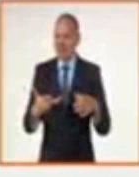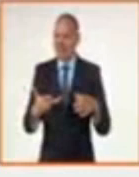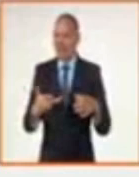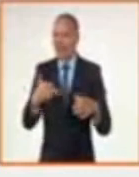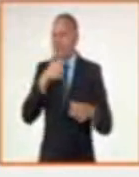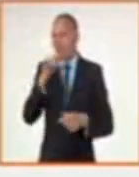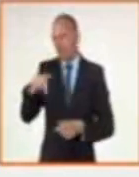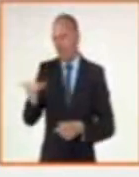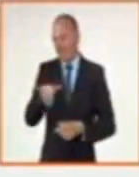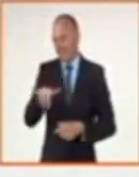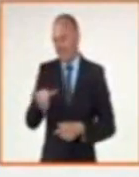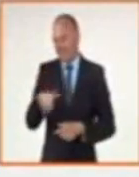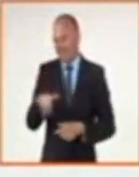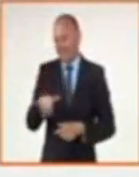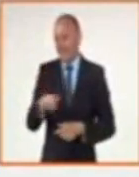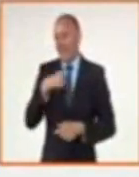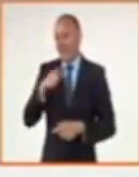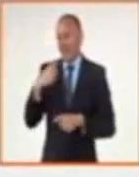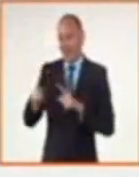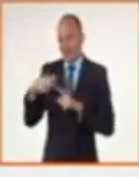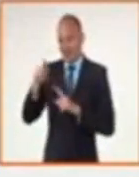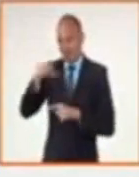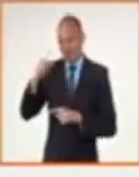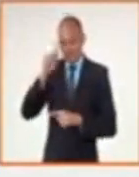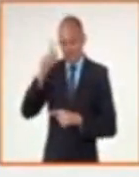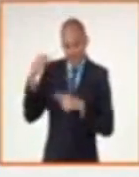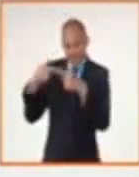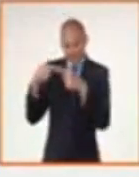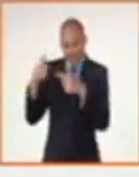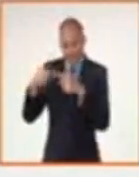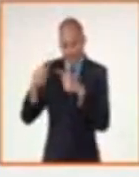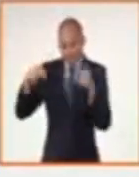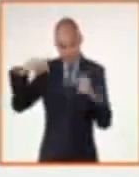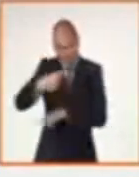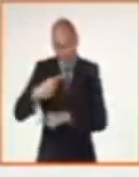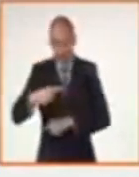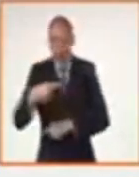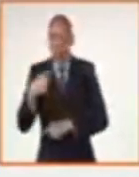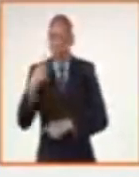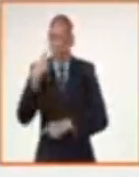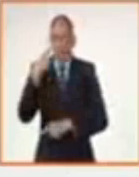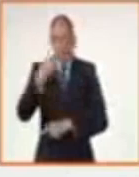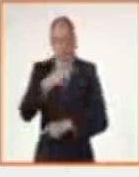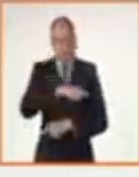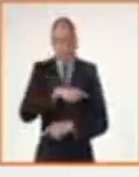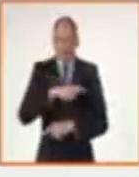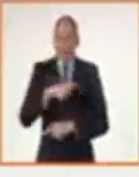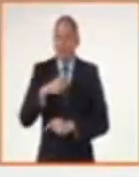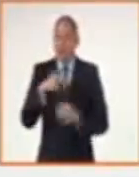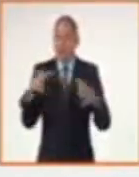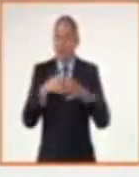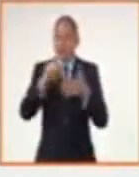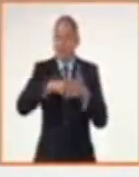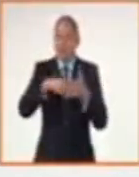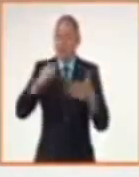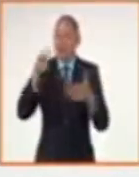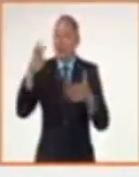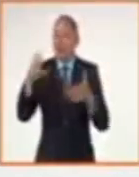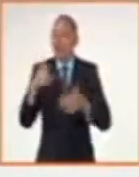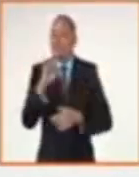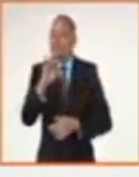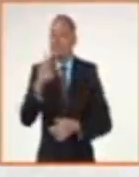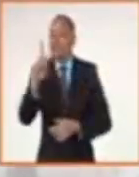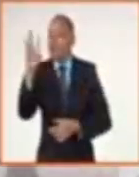perdónenme, si no es un récord, es un buen averaje. Y eso, por supuesto, ese contexto yo quisiera también analizarlo un poquito más adelante, pero